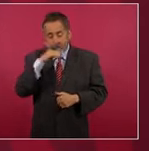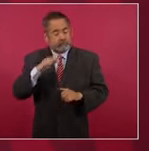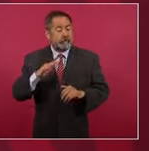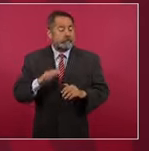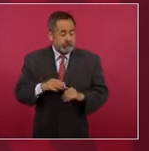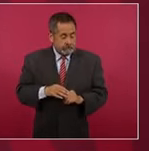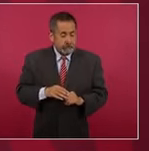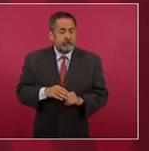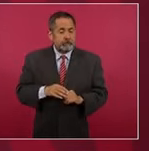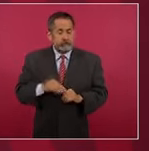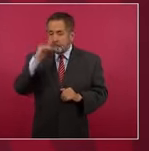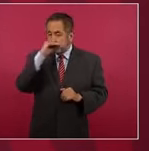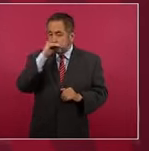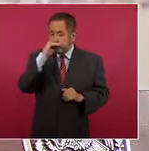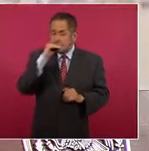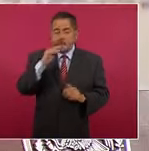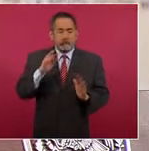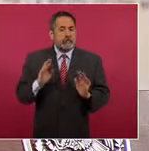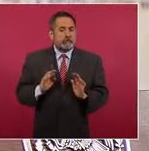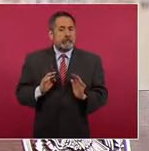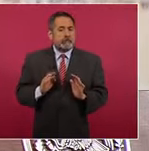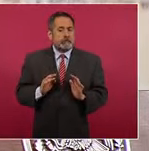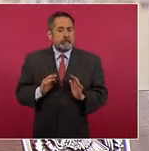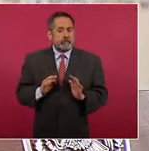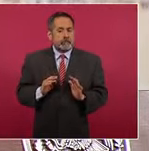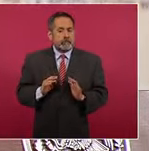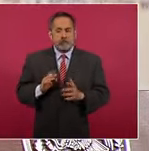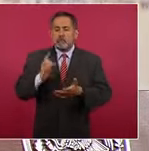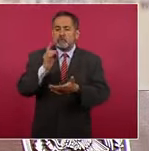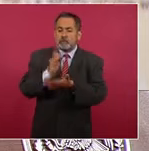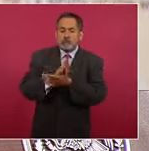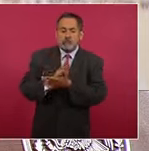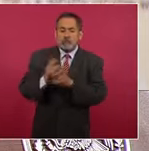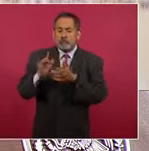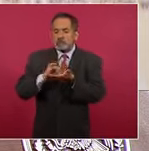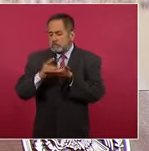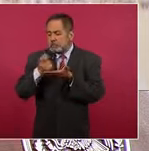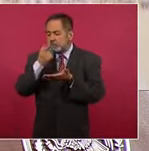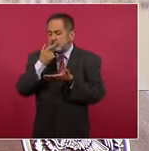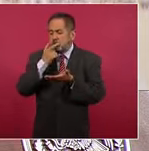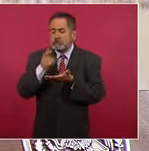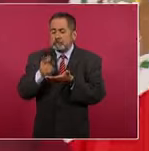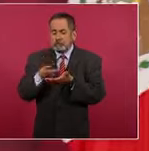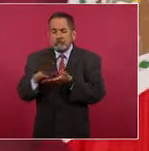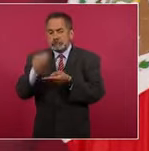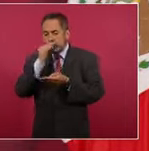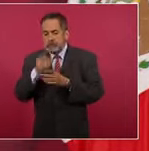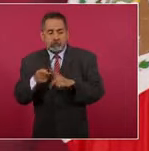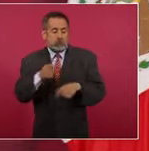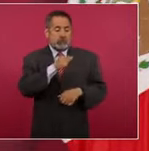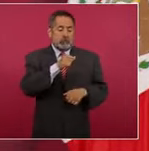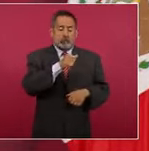no solo el cuadro básico de medicamentos,